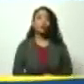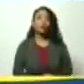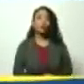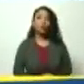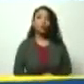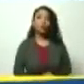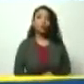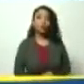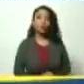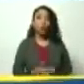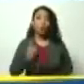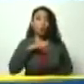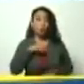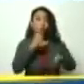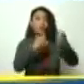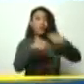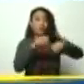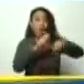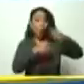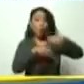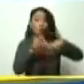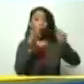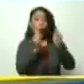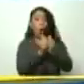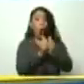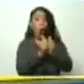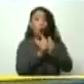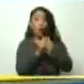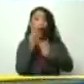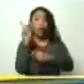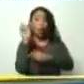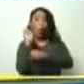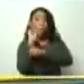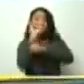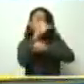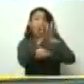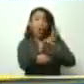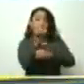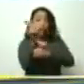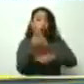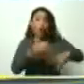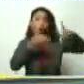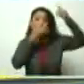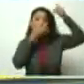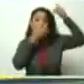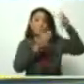estamos negociando con los enviados de los secuestradores